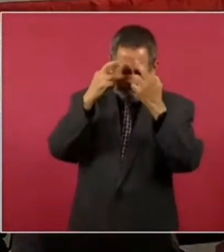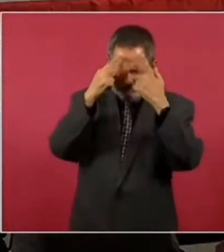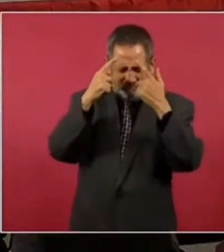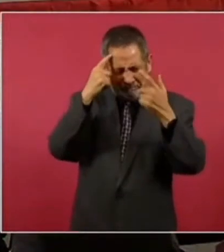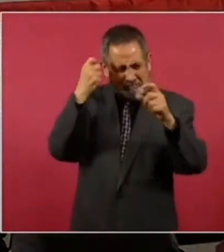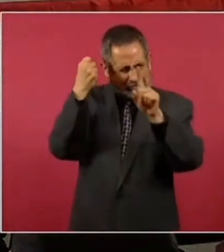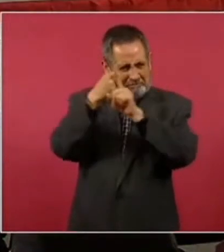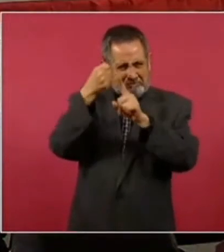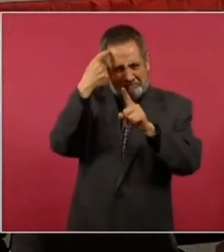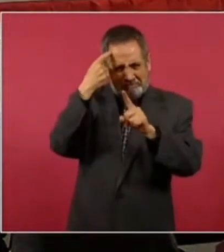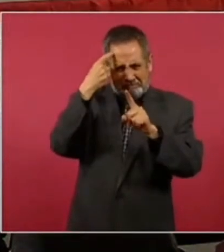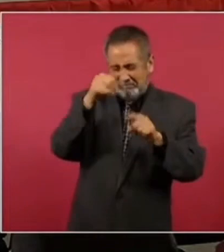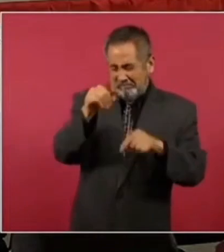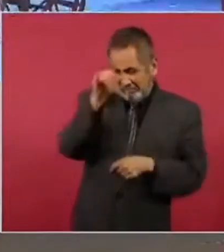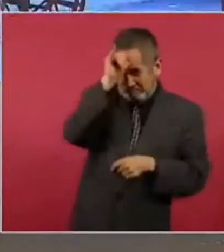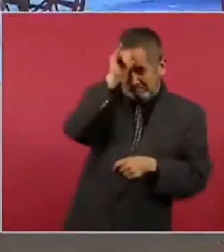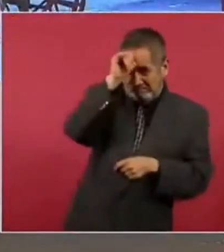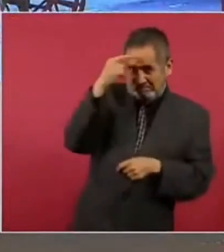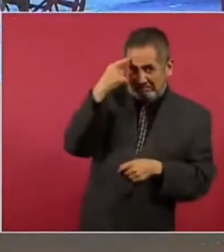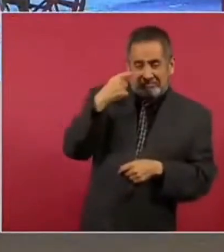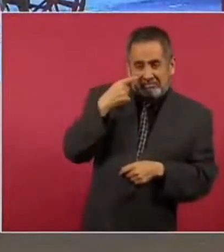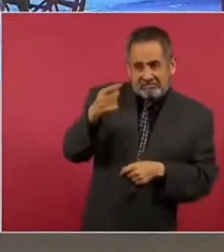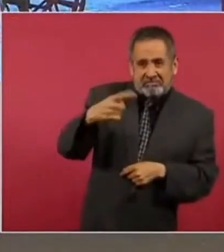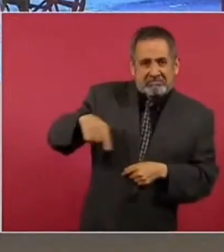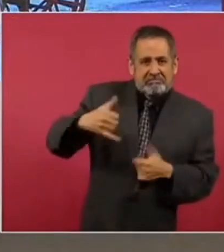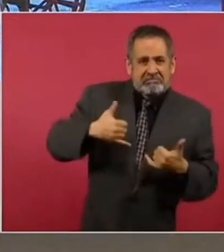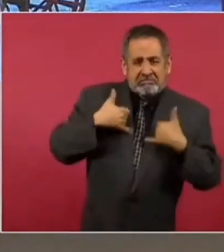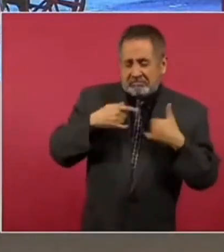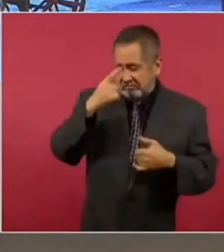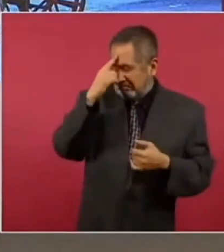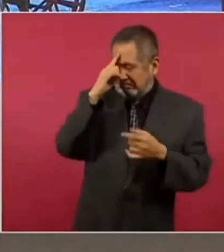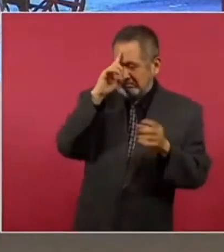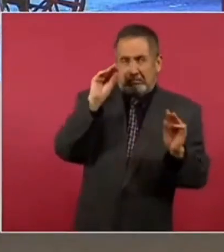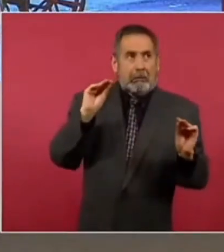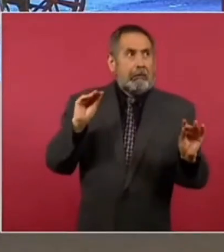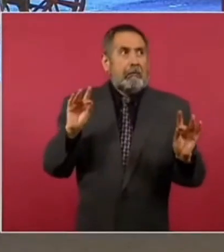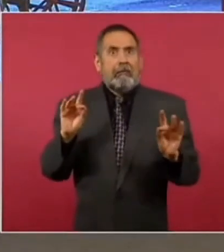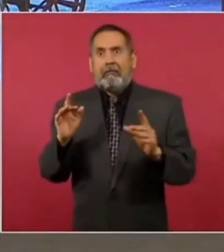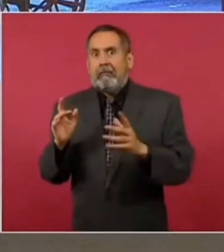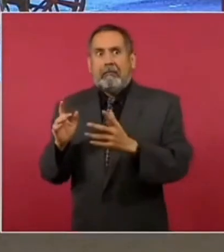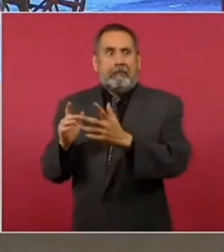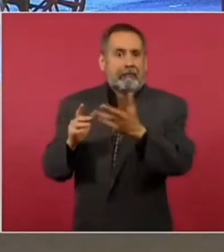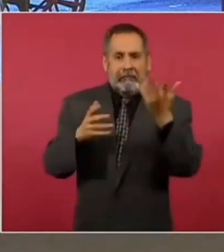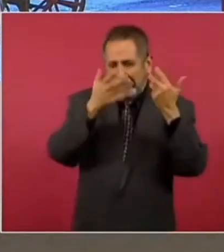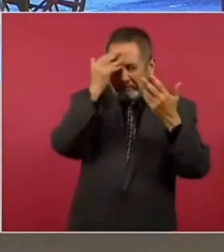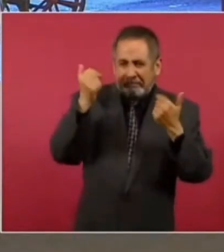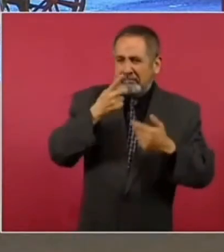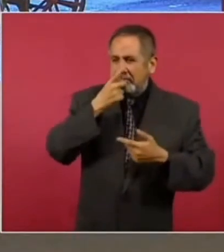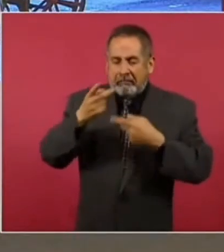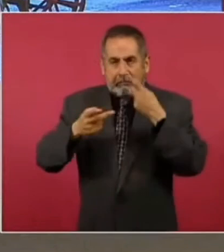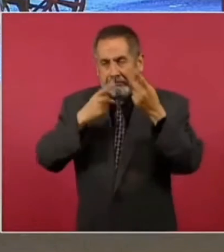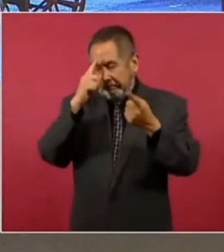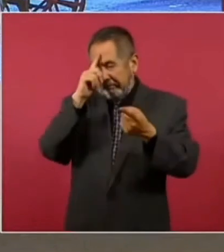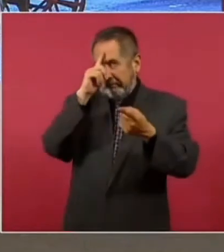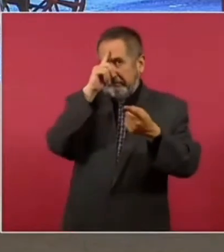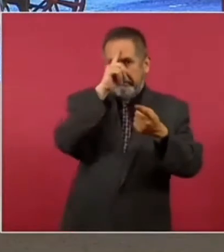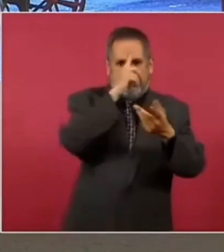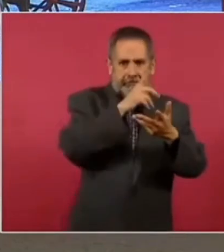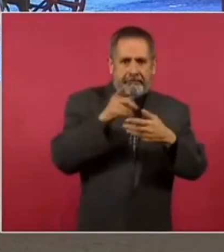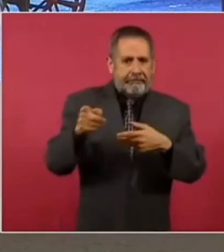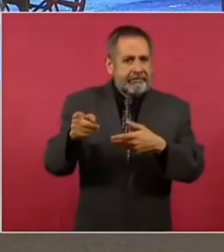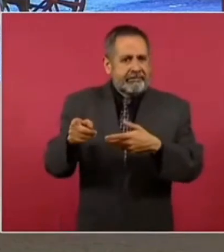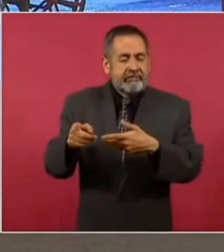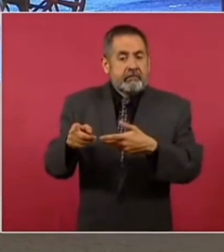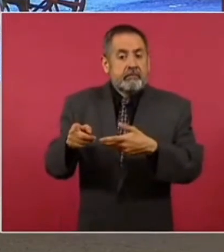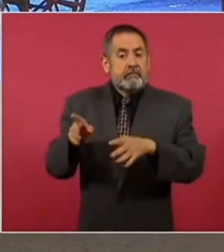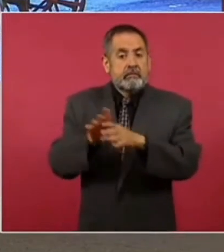tiempo quedas como idiota. Yo he visto chavos así, idos, no saben lo que hacen ni lo que dicen. Realmente produce